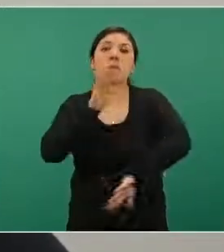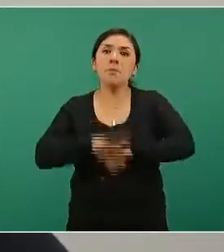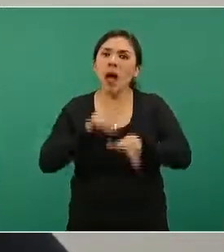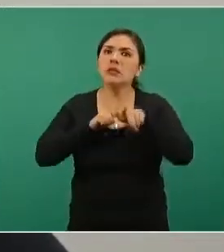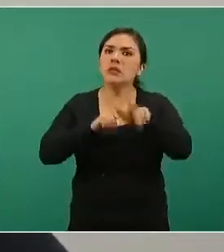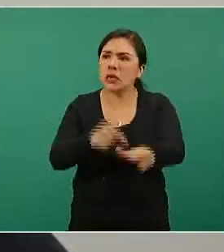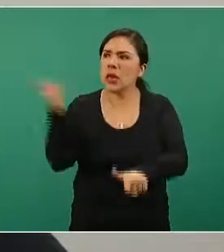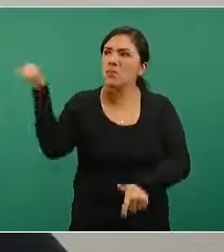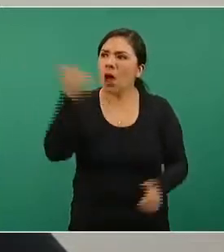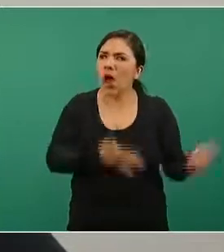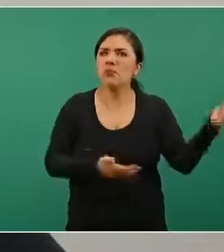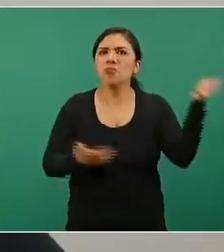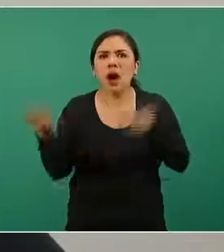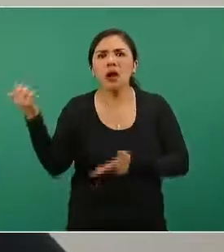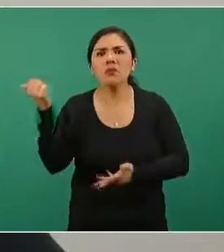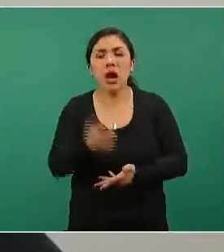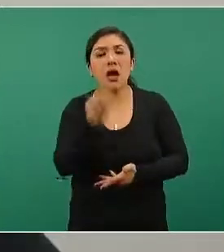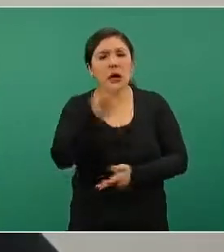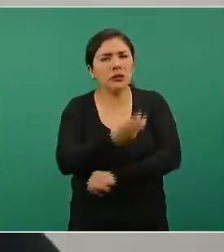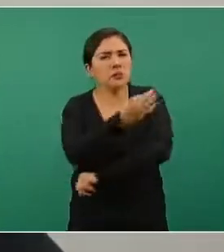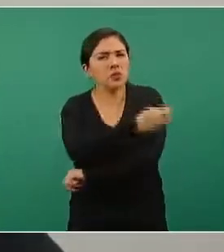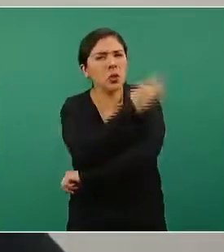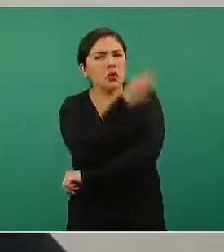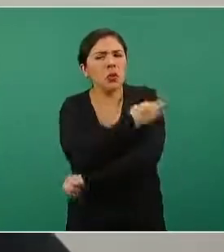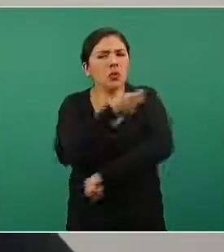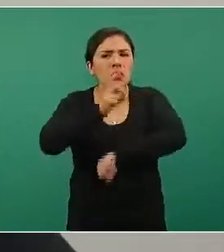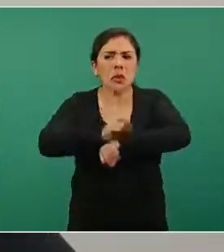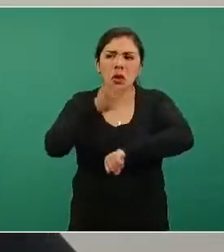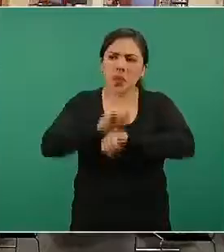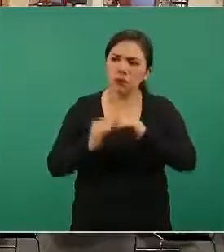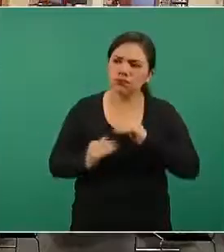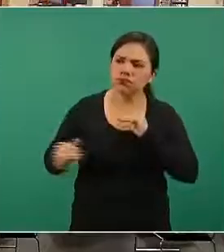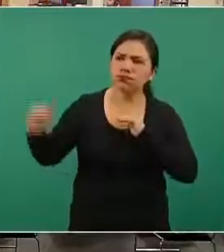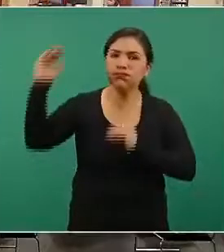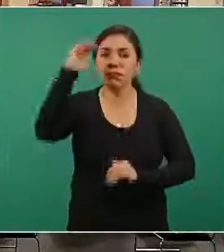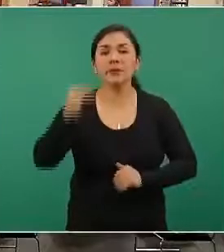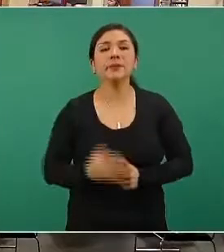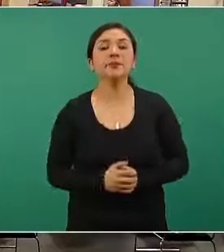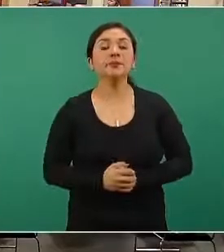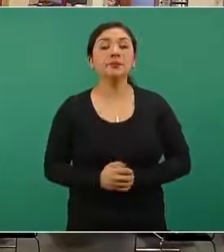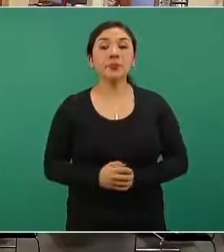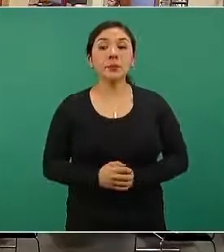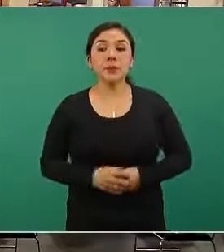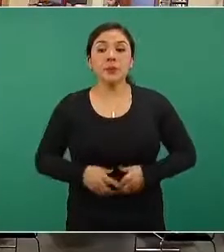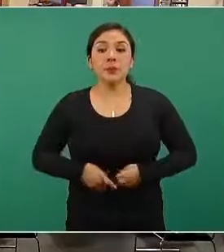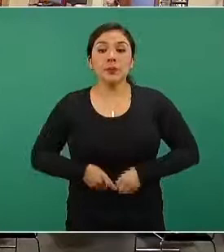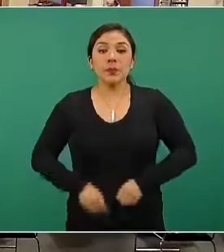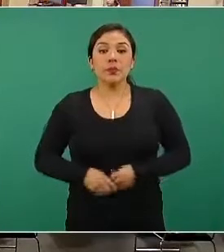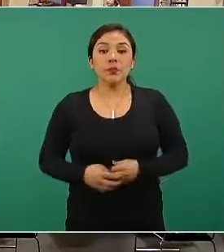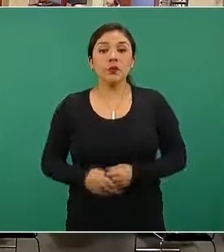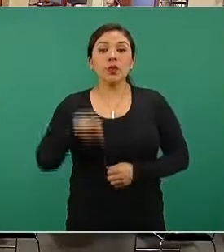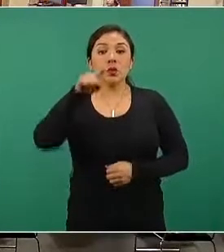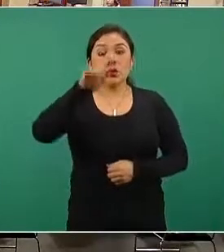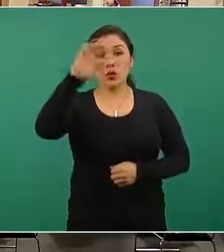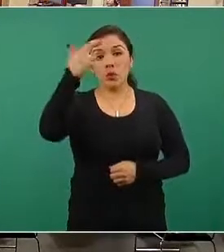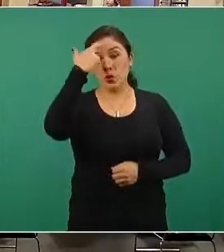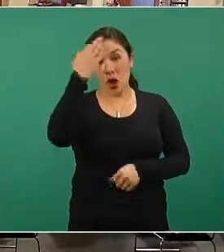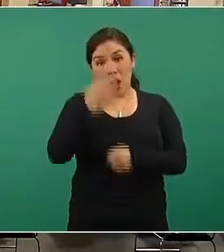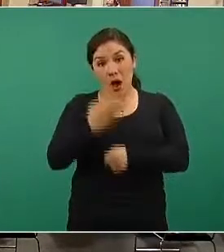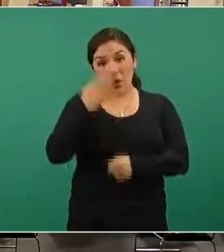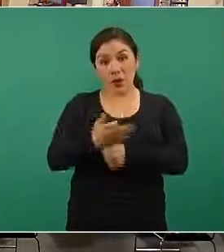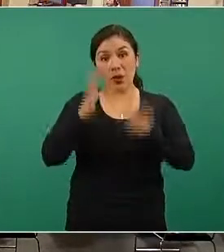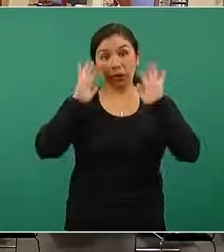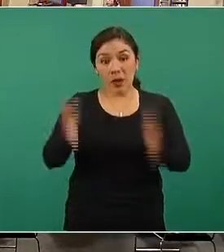continuado incrementando en su aplicación pues día con día. En la siguiente diapositiva recordamos que hasta el momento han llegado